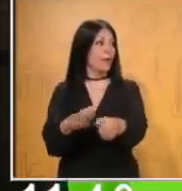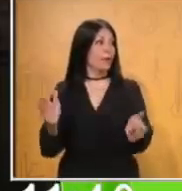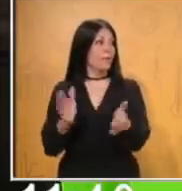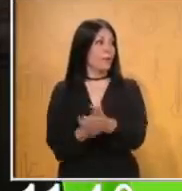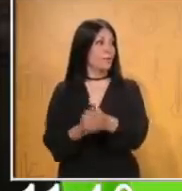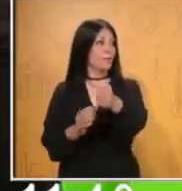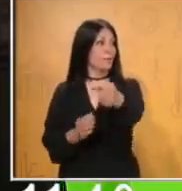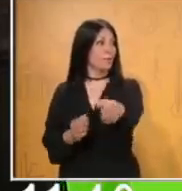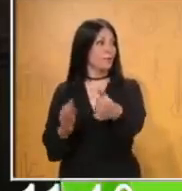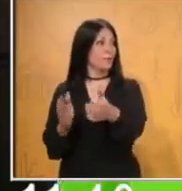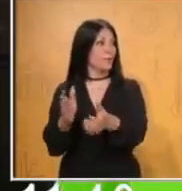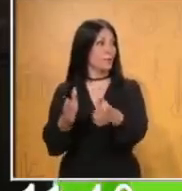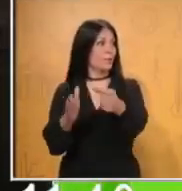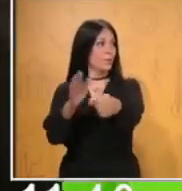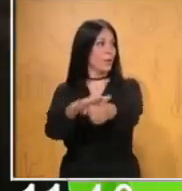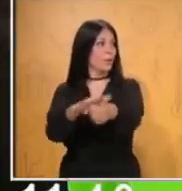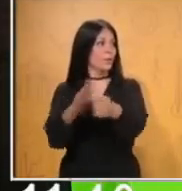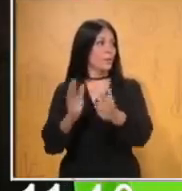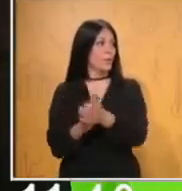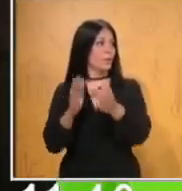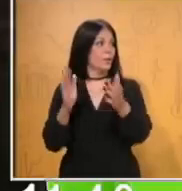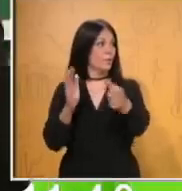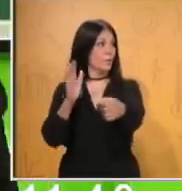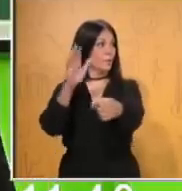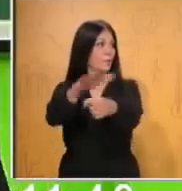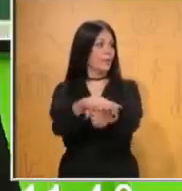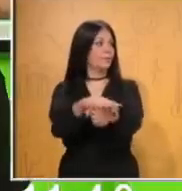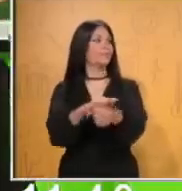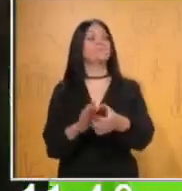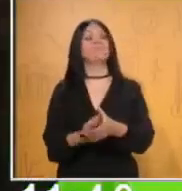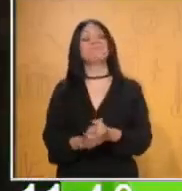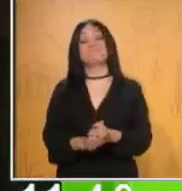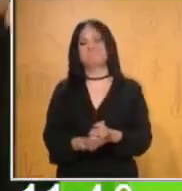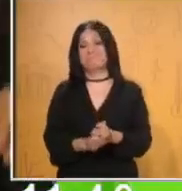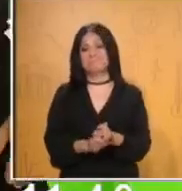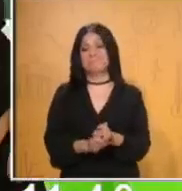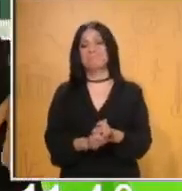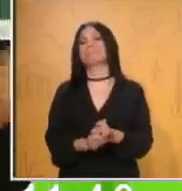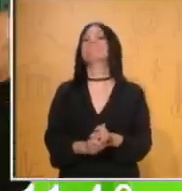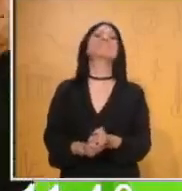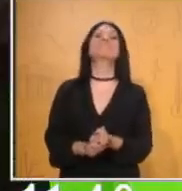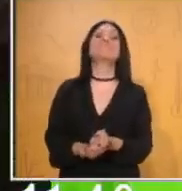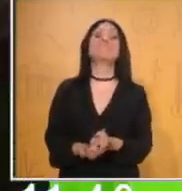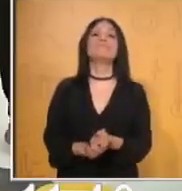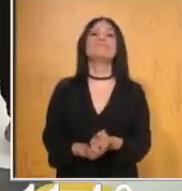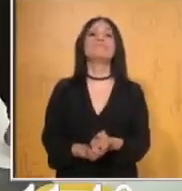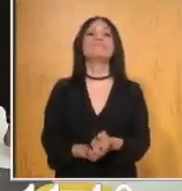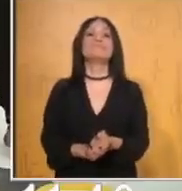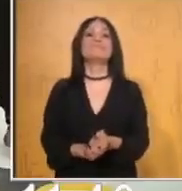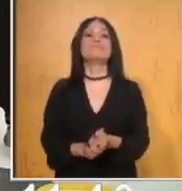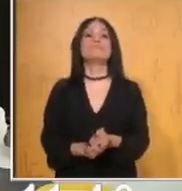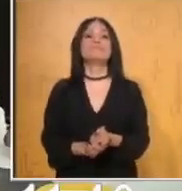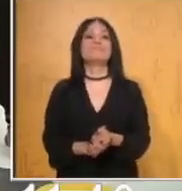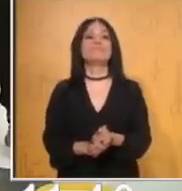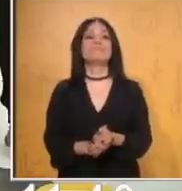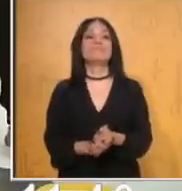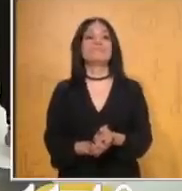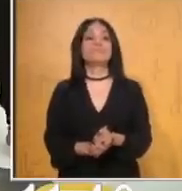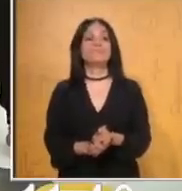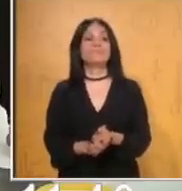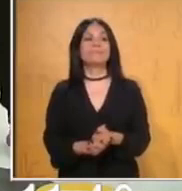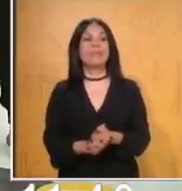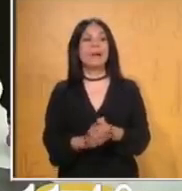mano. Aplauso, aplauso, tu puño, tu mano. Aplauso, tu puño, tu mano. Muy bien. Nivel 2, niños. Venga, vamos a hacer lo siguiente